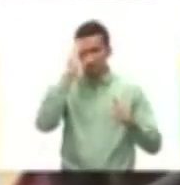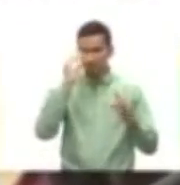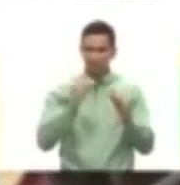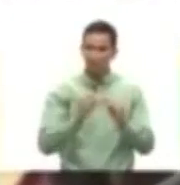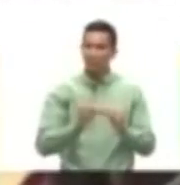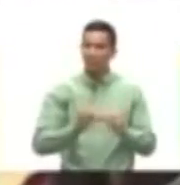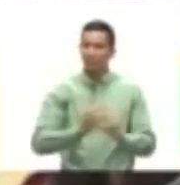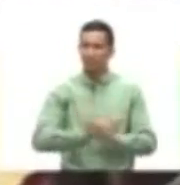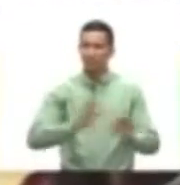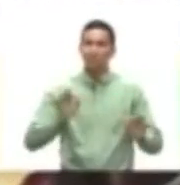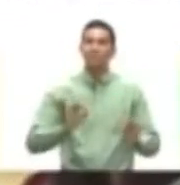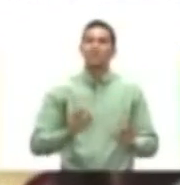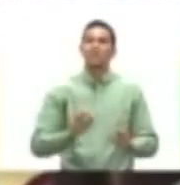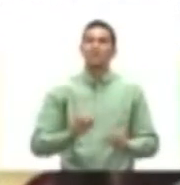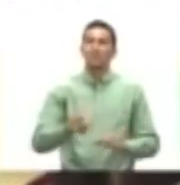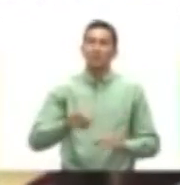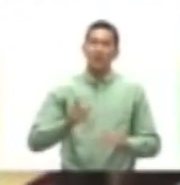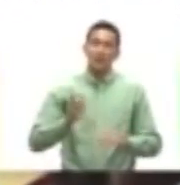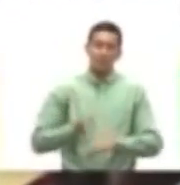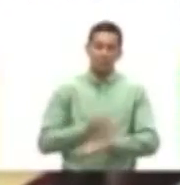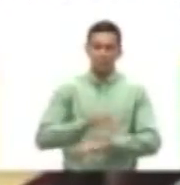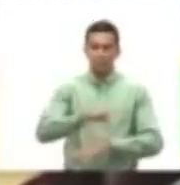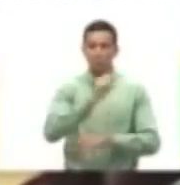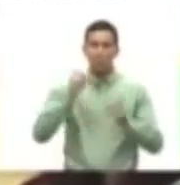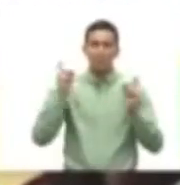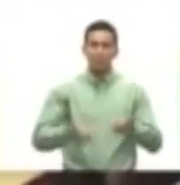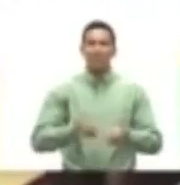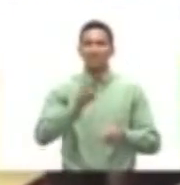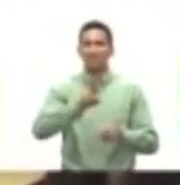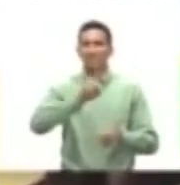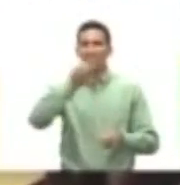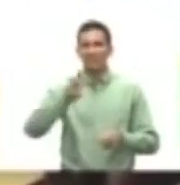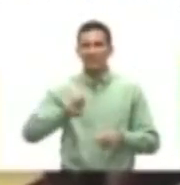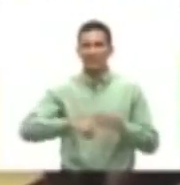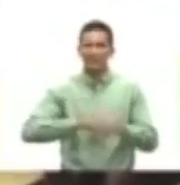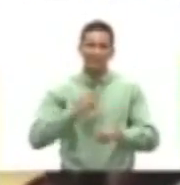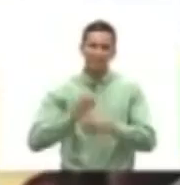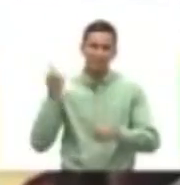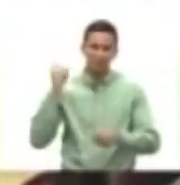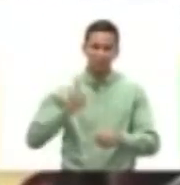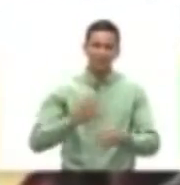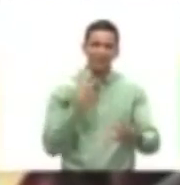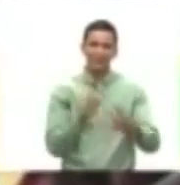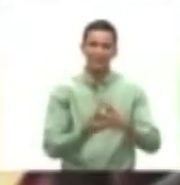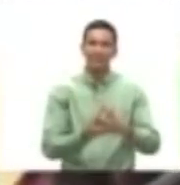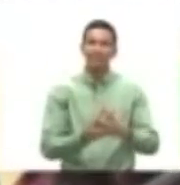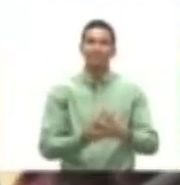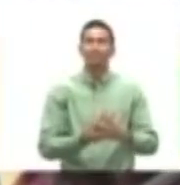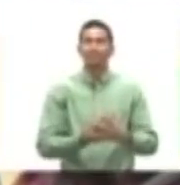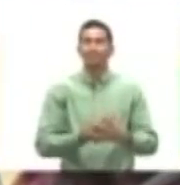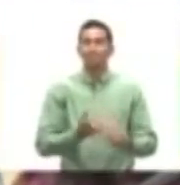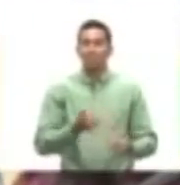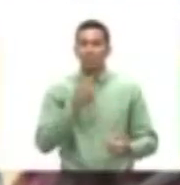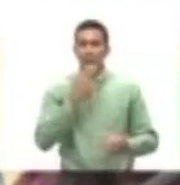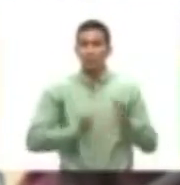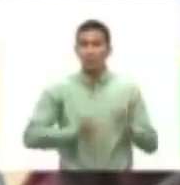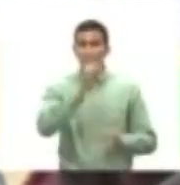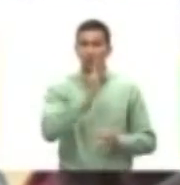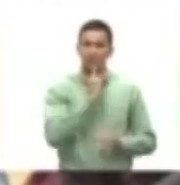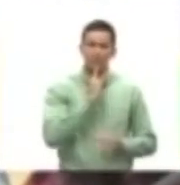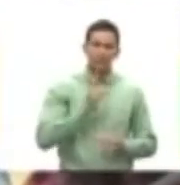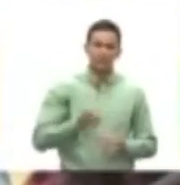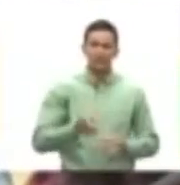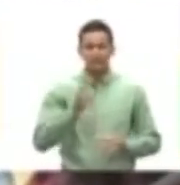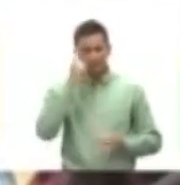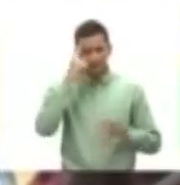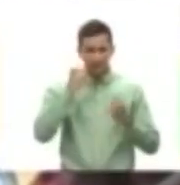en Colombia a 17 años de cárcel por el caso de agroingreso seguro. Las razones de la jueza Alicia Otazo obedecieron al peligro